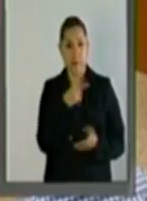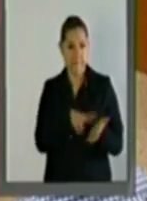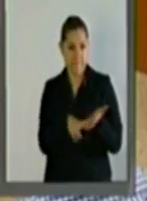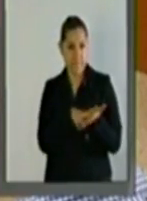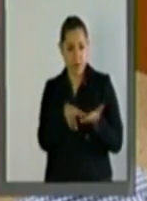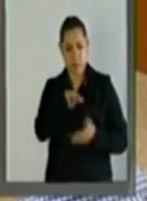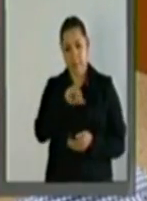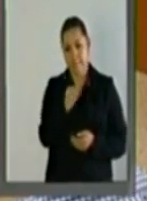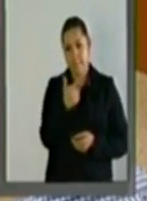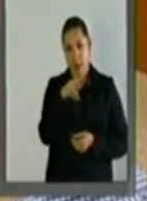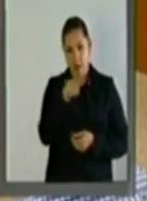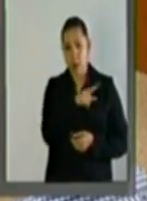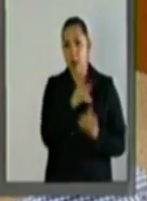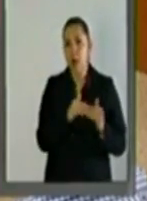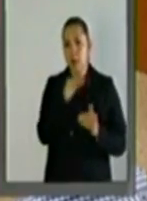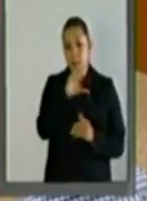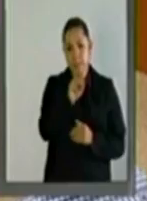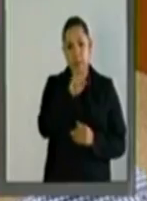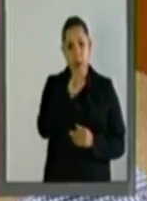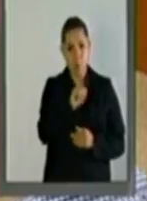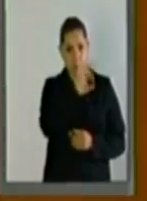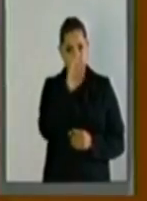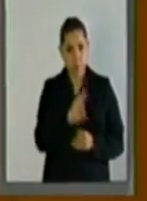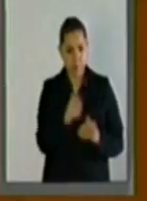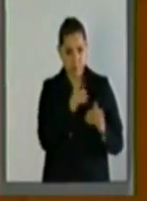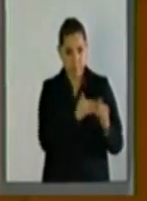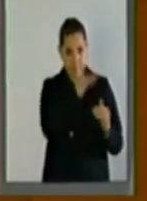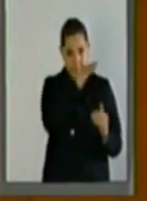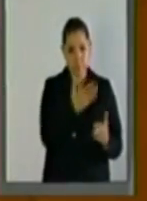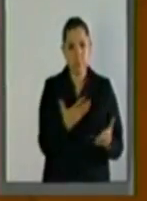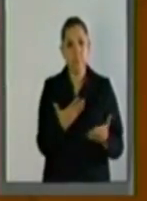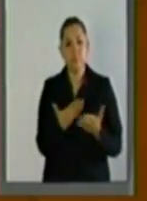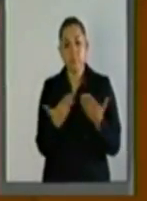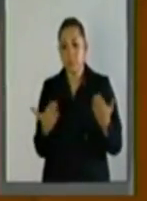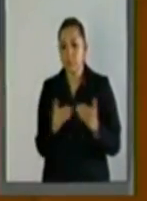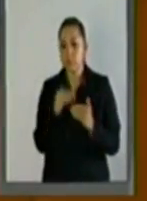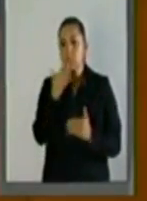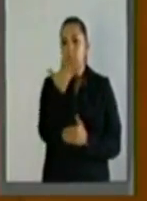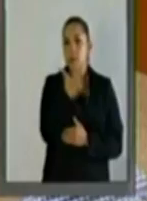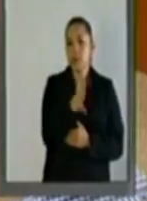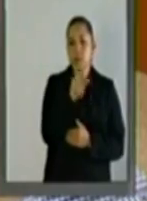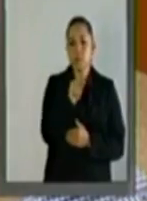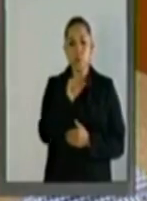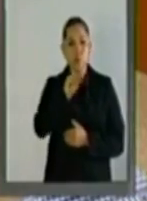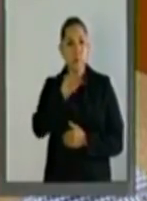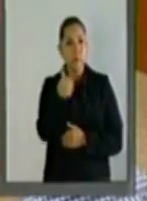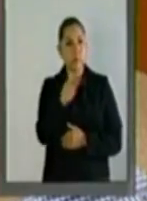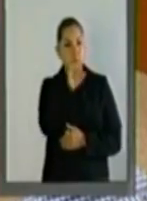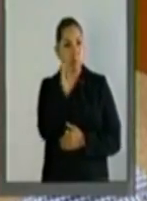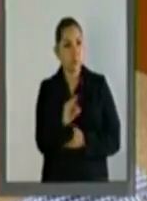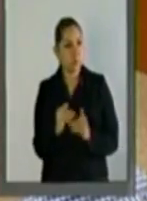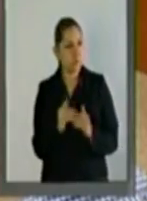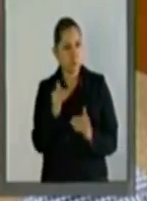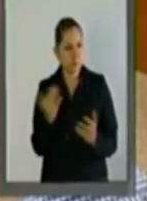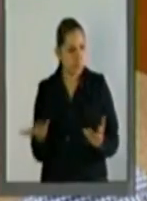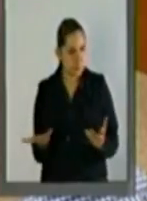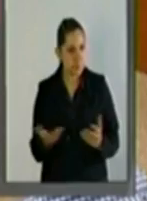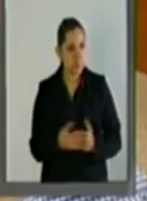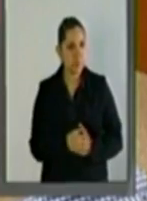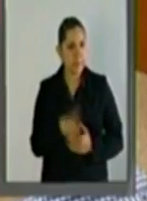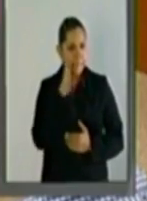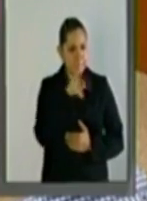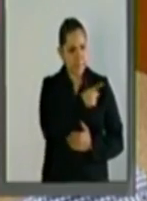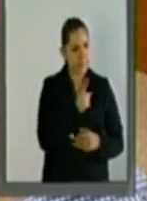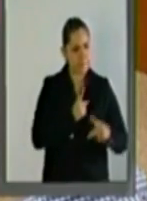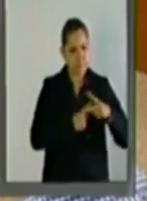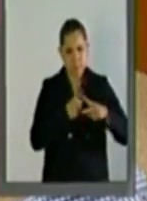incrementó el 69% contra el 10.96%. Las estadísticas y